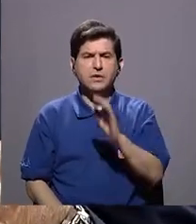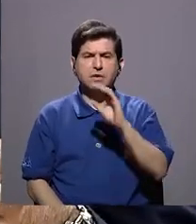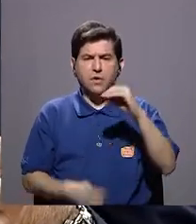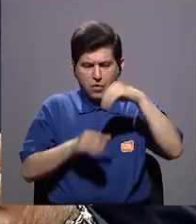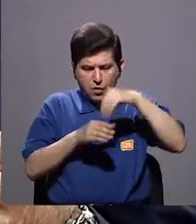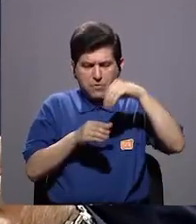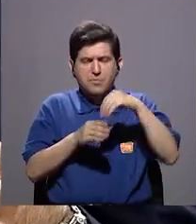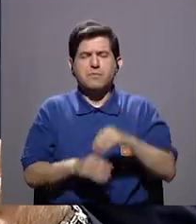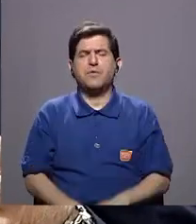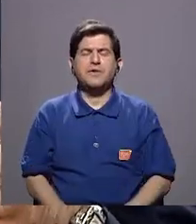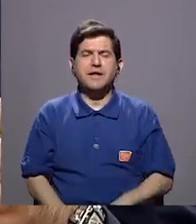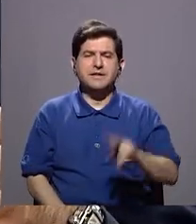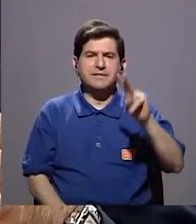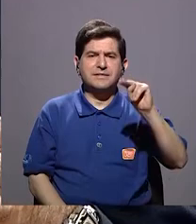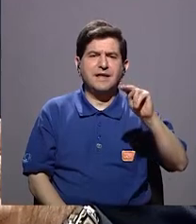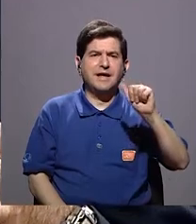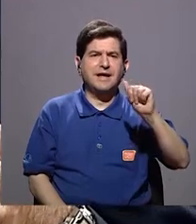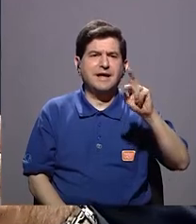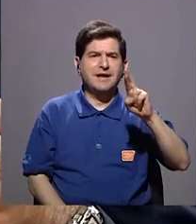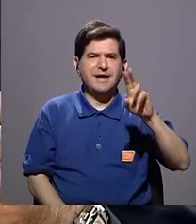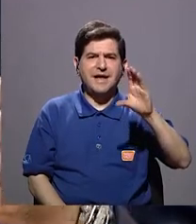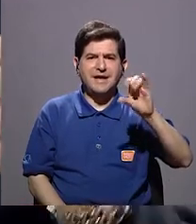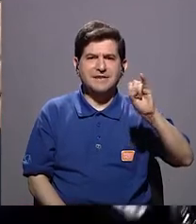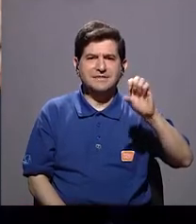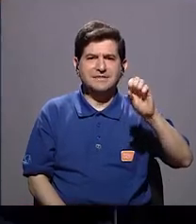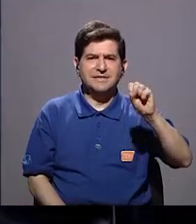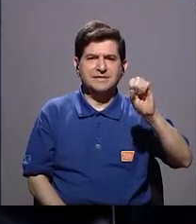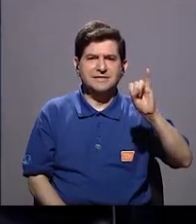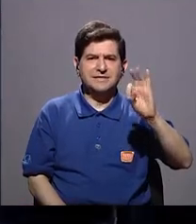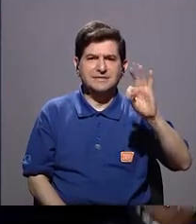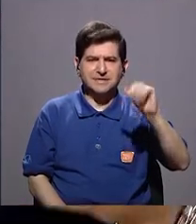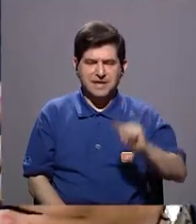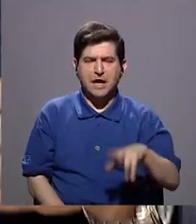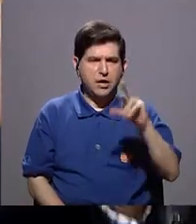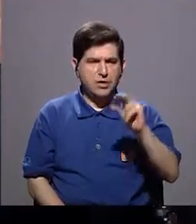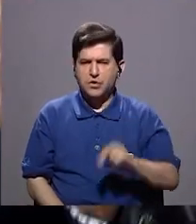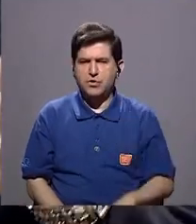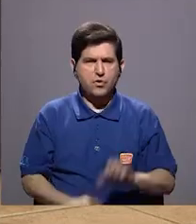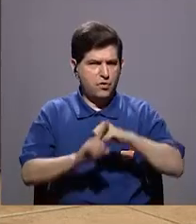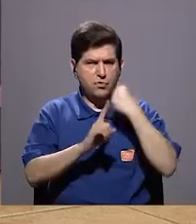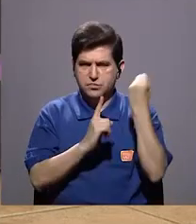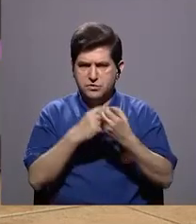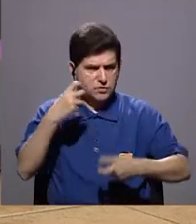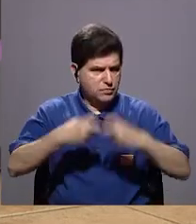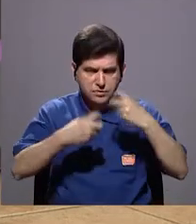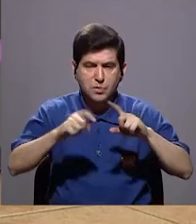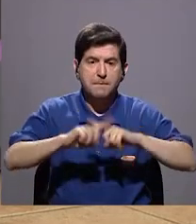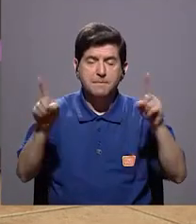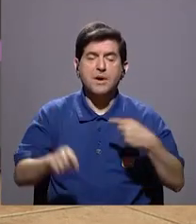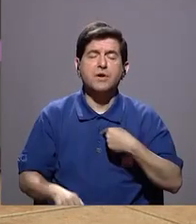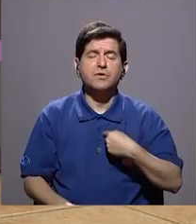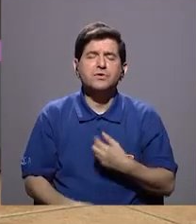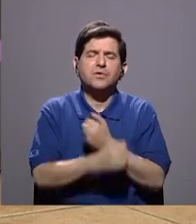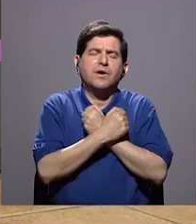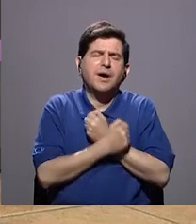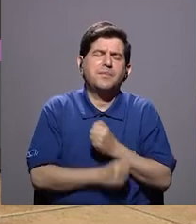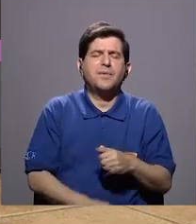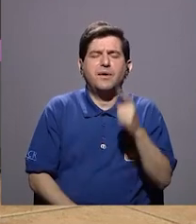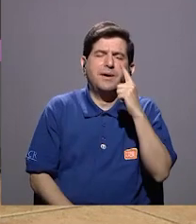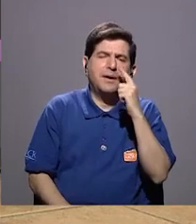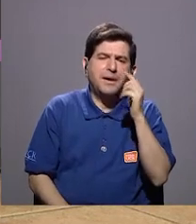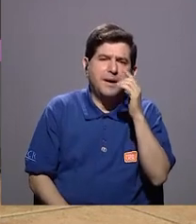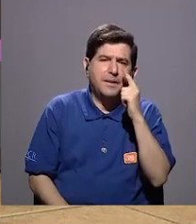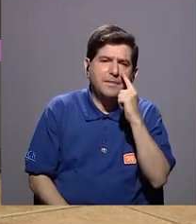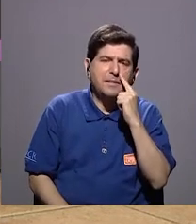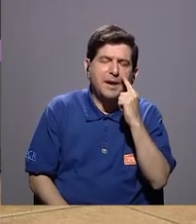un componente narcisista. No lo pensemos narcisista como de que va a llegar a ser un sociópata, ajá, no. Sino es ese de que yo quiero a mi mamá, que yo quiero a mi